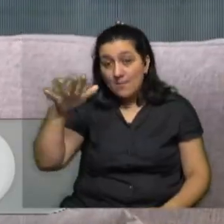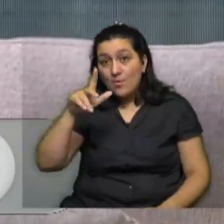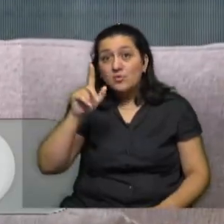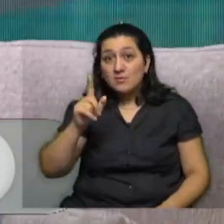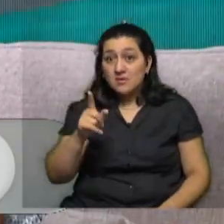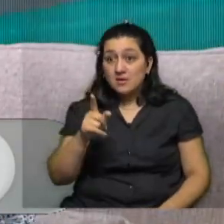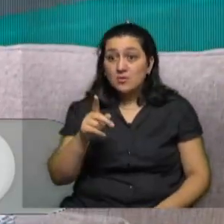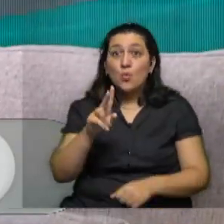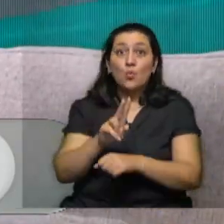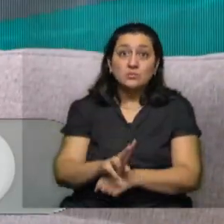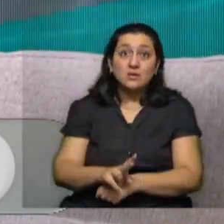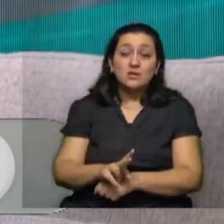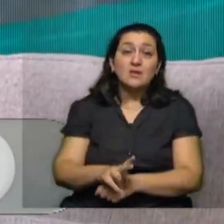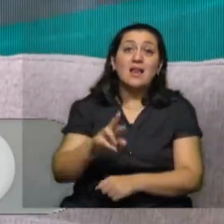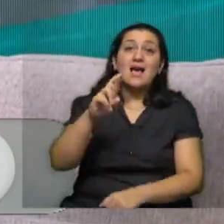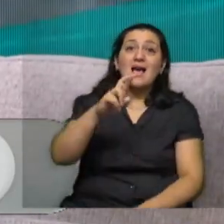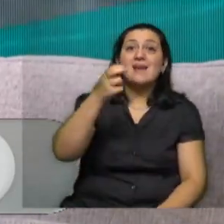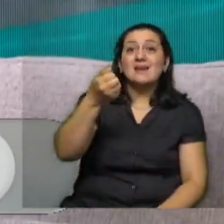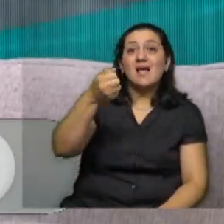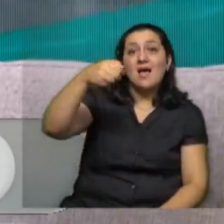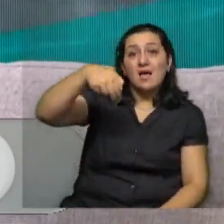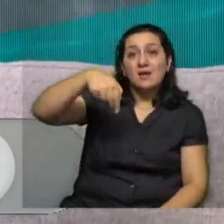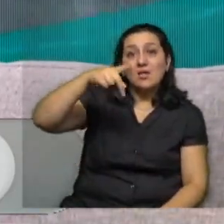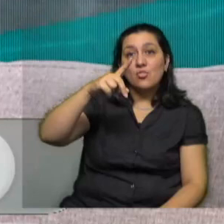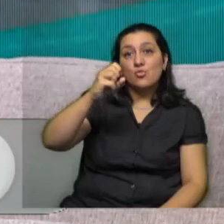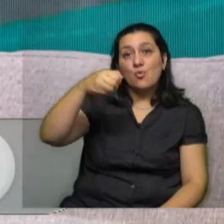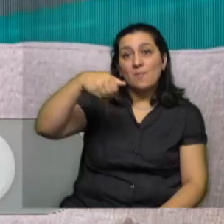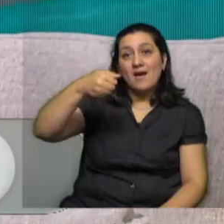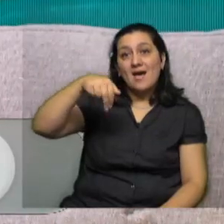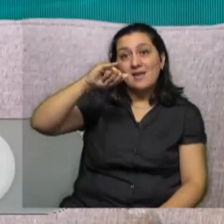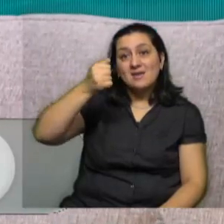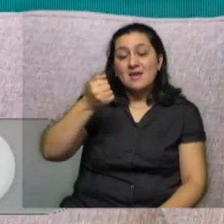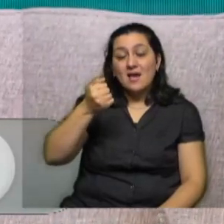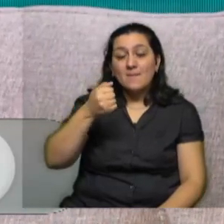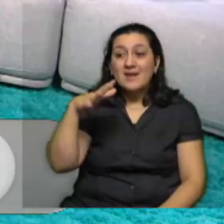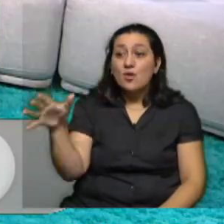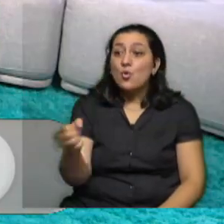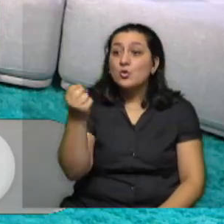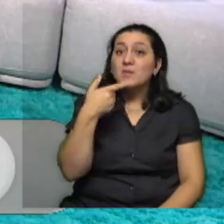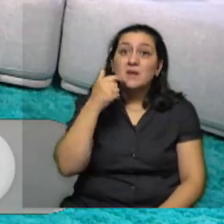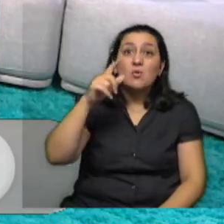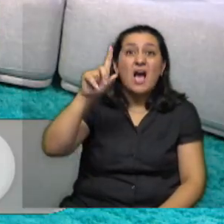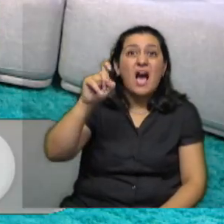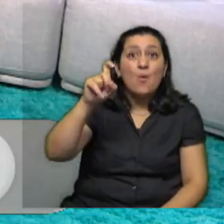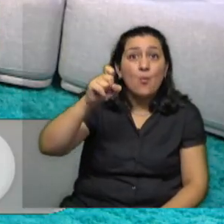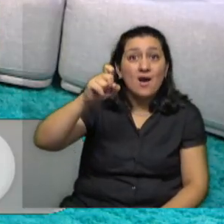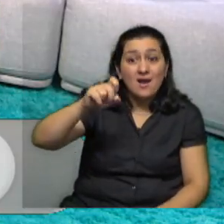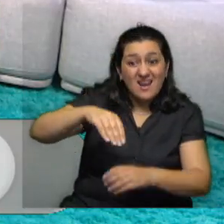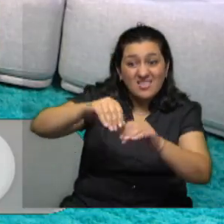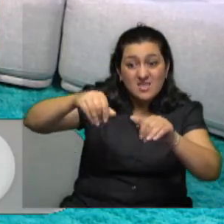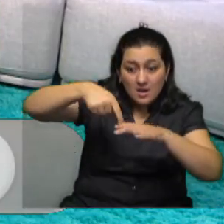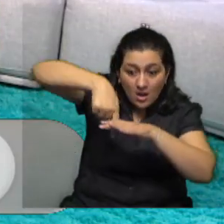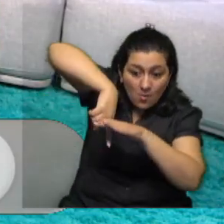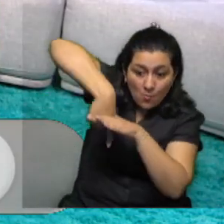agua en el campo, ¿no? Para encontrar el pozo con el agua y todo y lo demás. Funciona. Pero esa es la parte subjetiva, digamos.